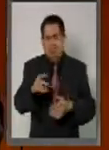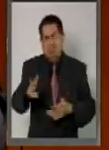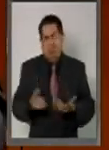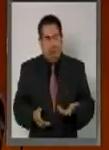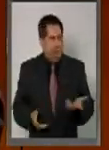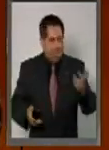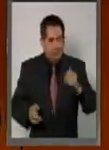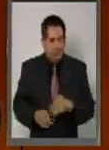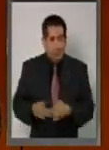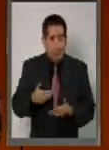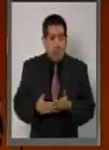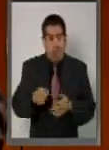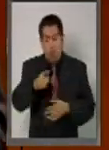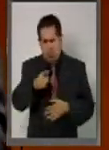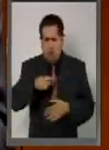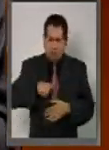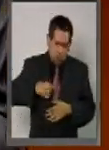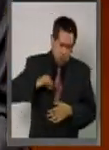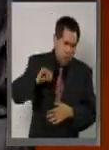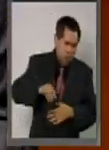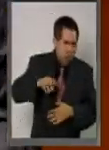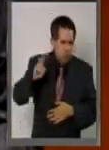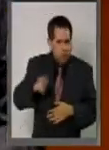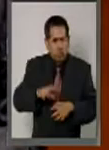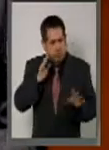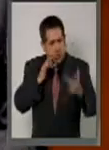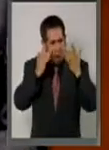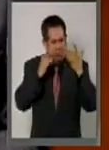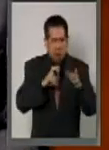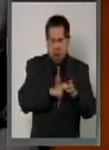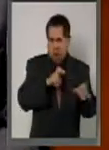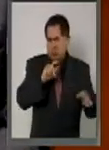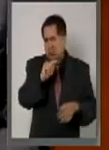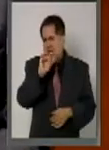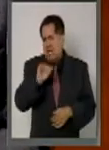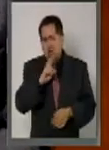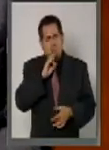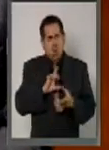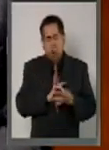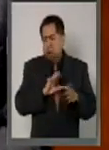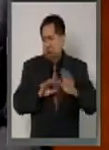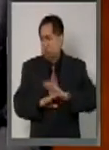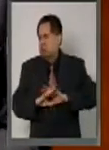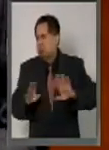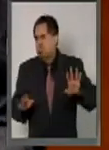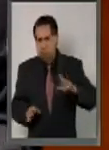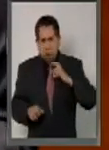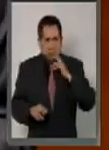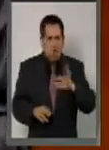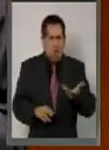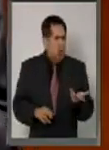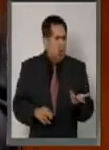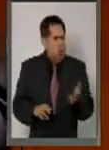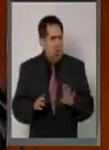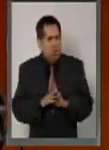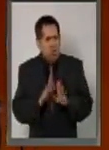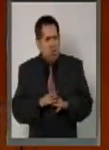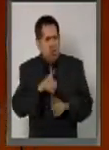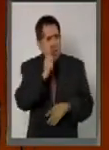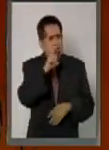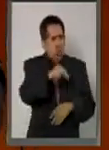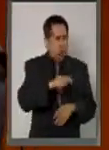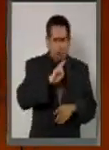que estarían dispuestos a abandonar a las indicaciones de Trump